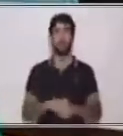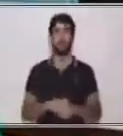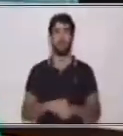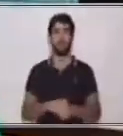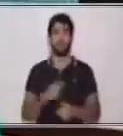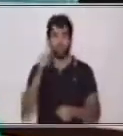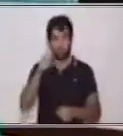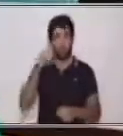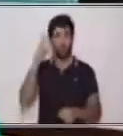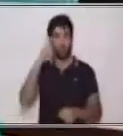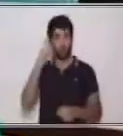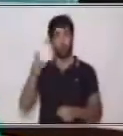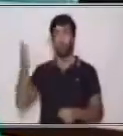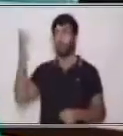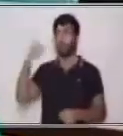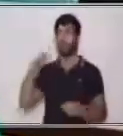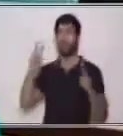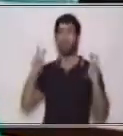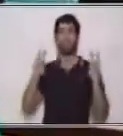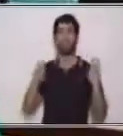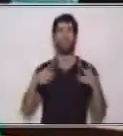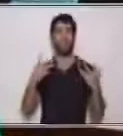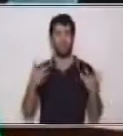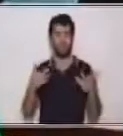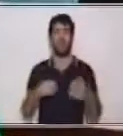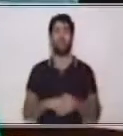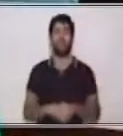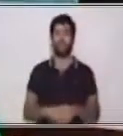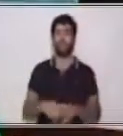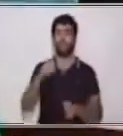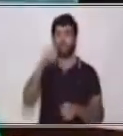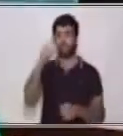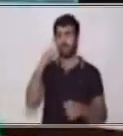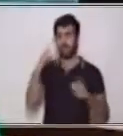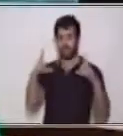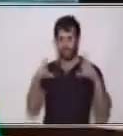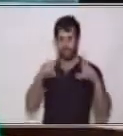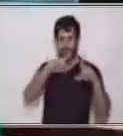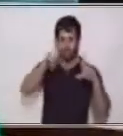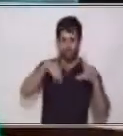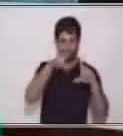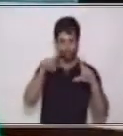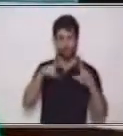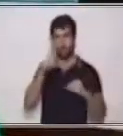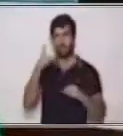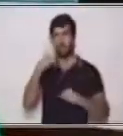¿Te recuerdas? Te voy a saludar con mi ruleta mágica.